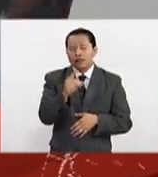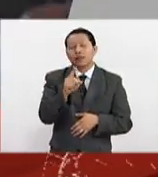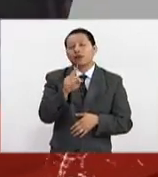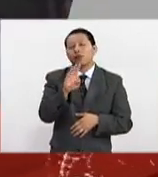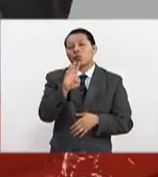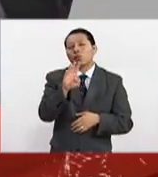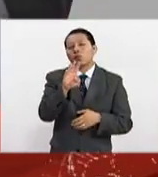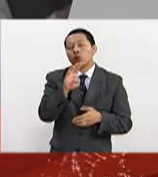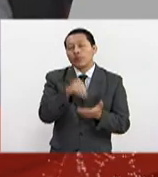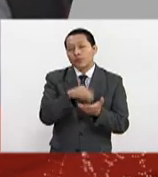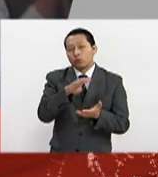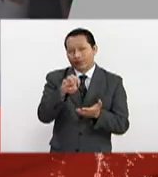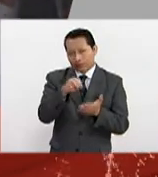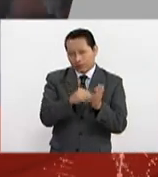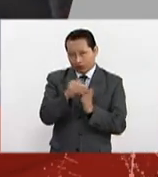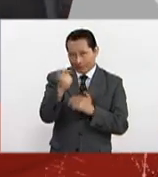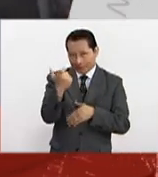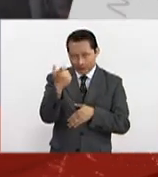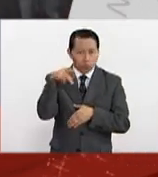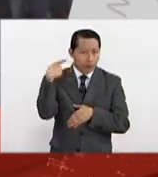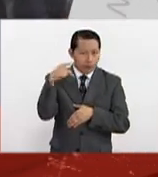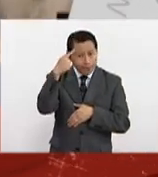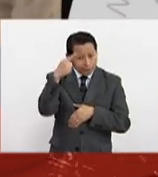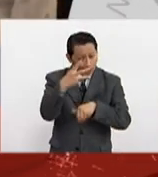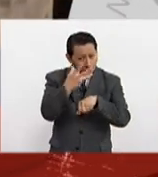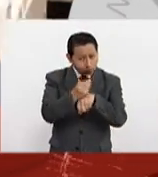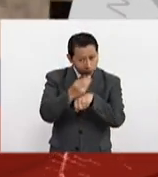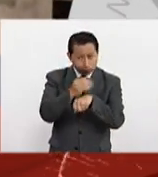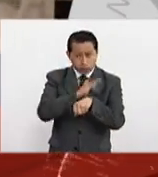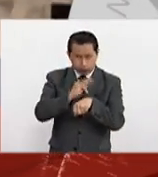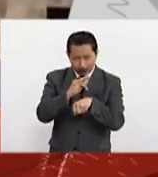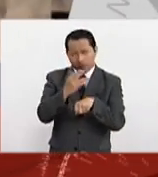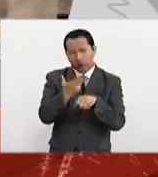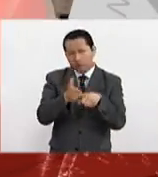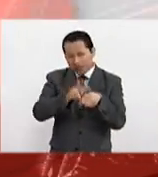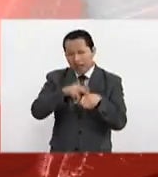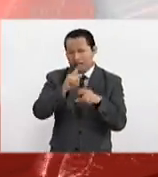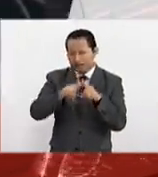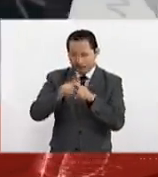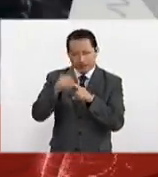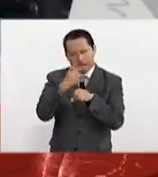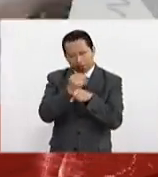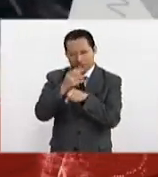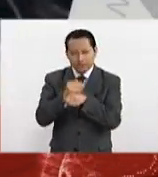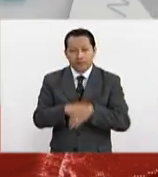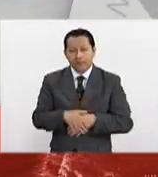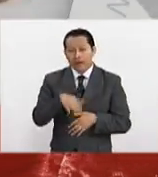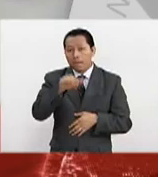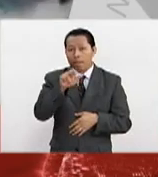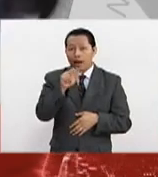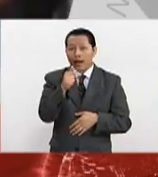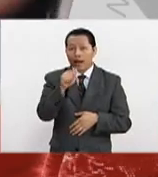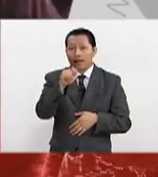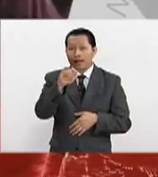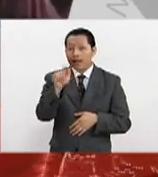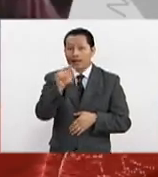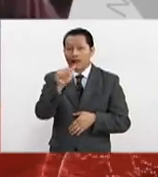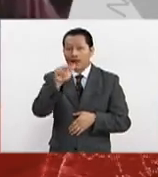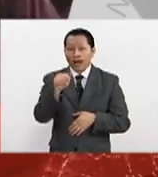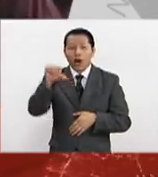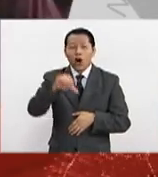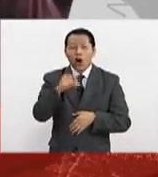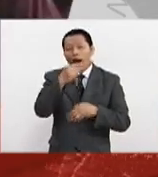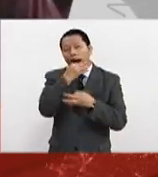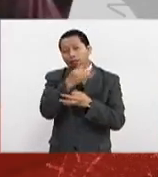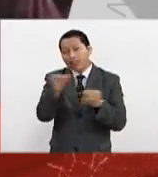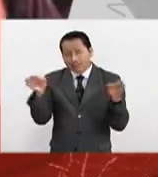millones de pesos en Puebla para reparar y ampliar la infraestructura médica dañada. Margarita Zavala anuncia hoy su postura para